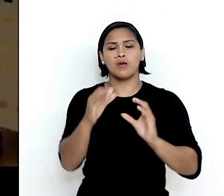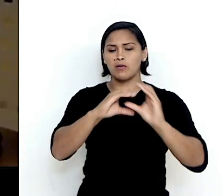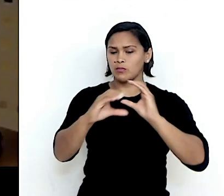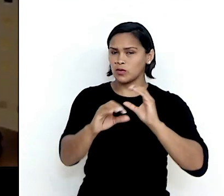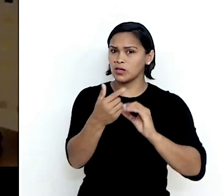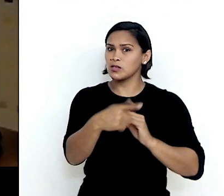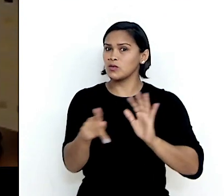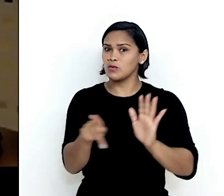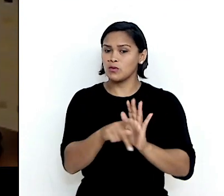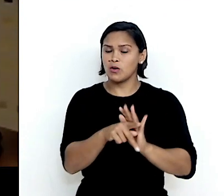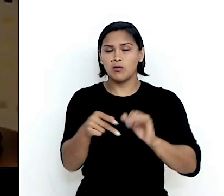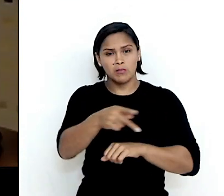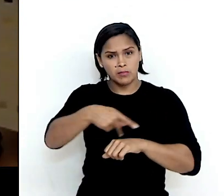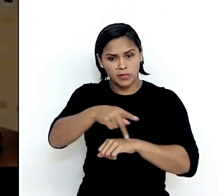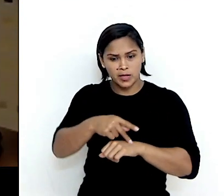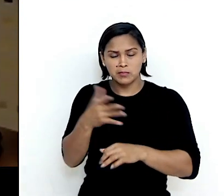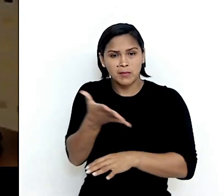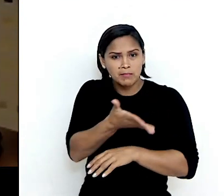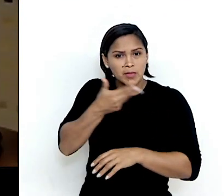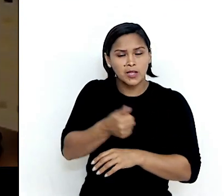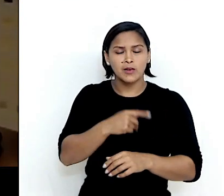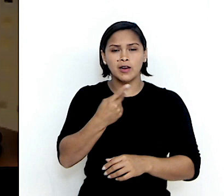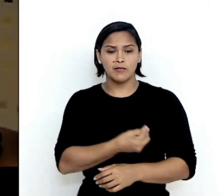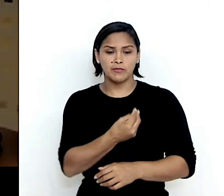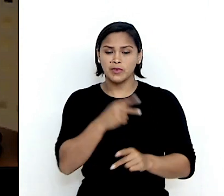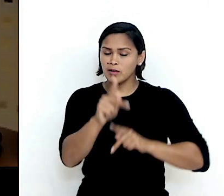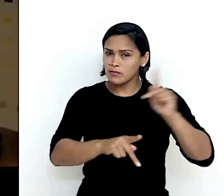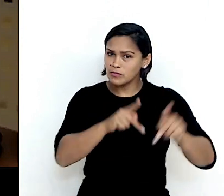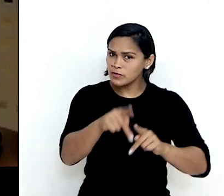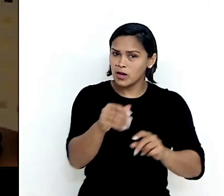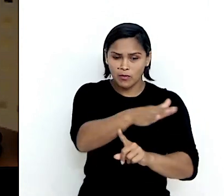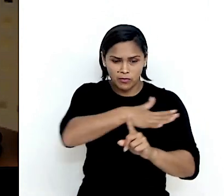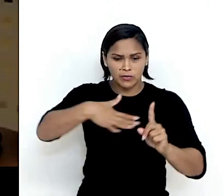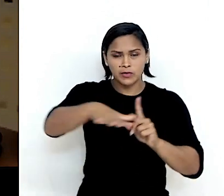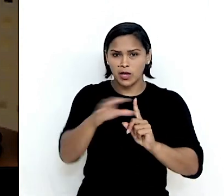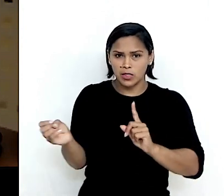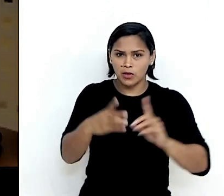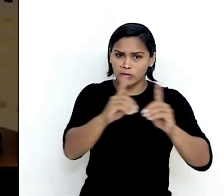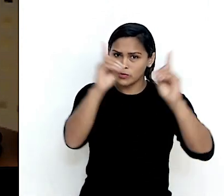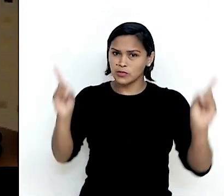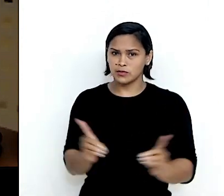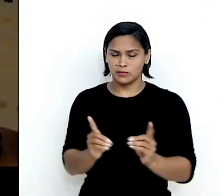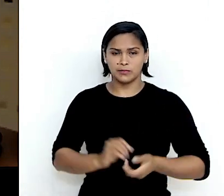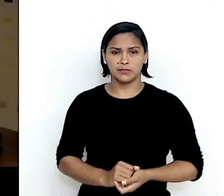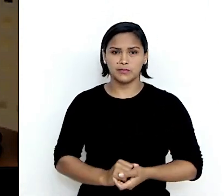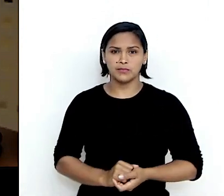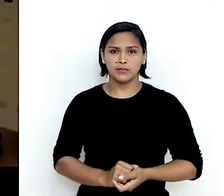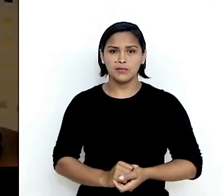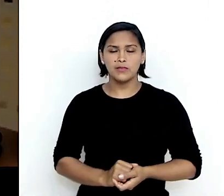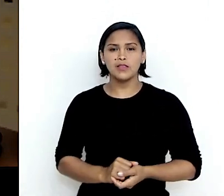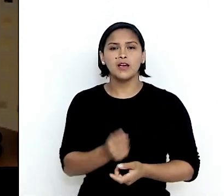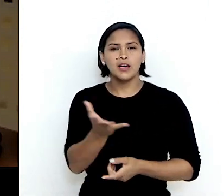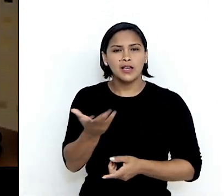de ciudadanos en la nueva sociedad digital. Podríamos incluso anticipar que brechas futuras pueden ser